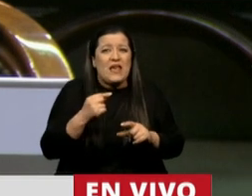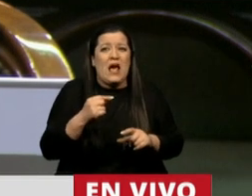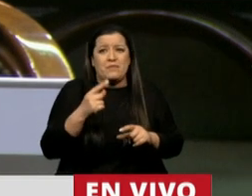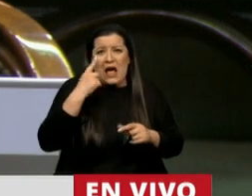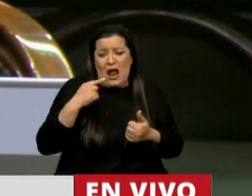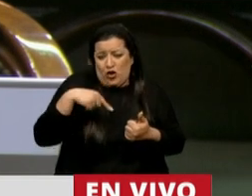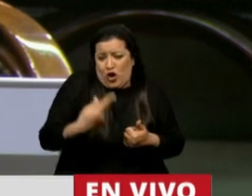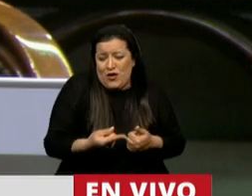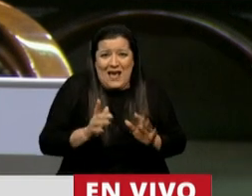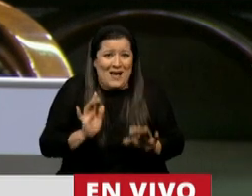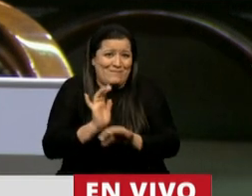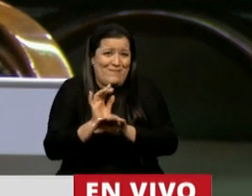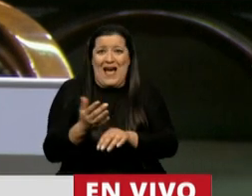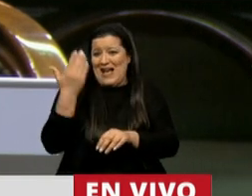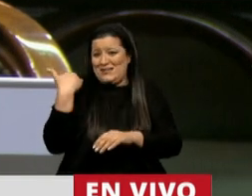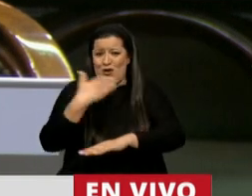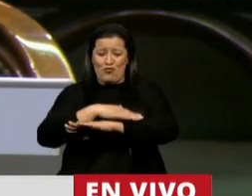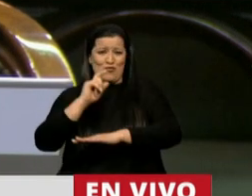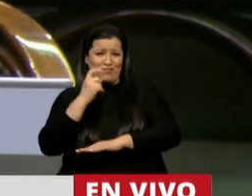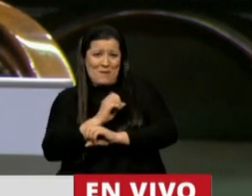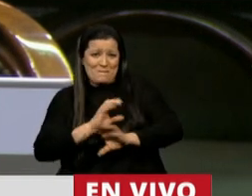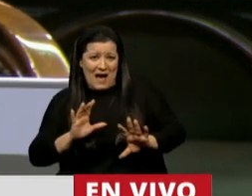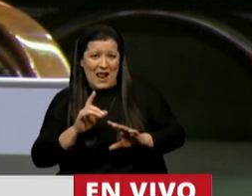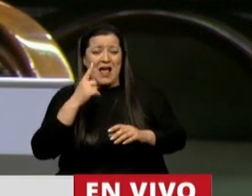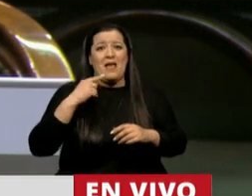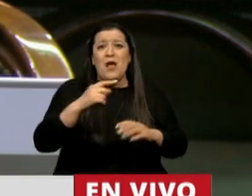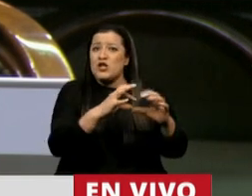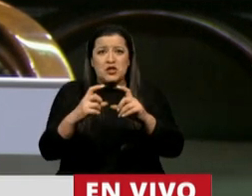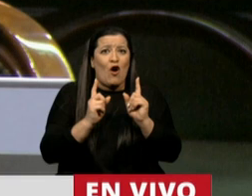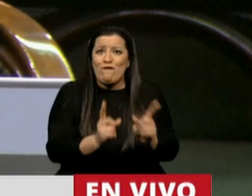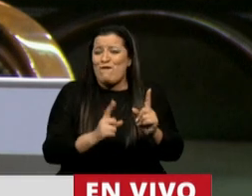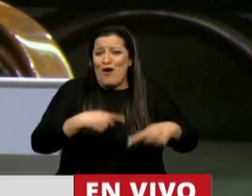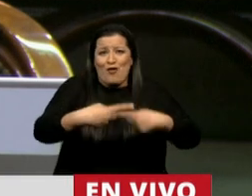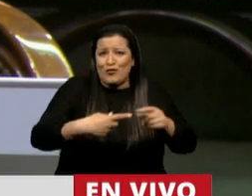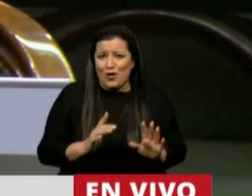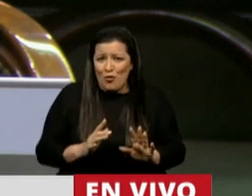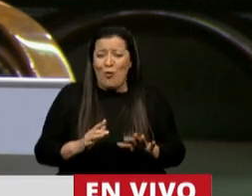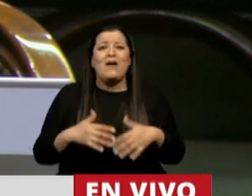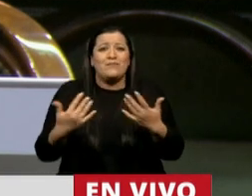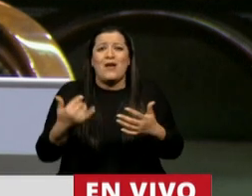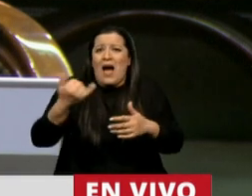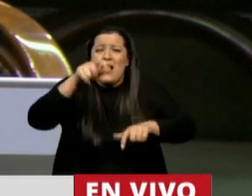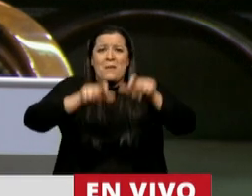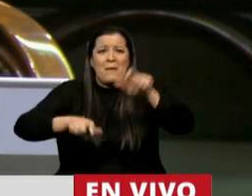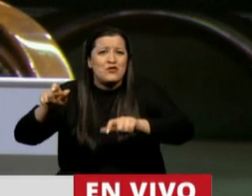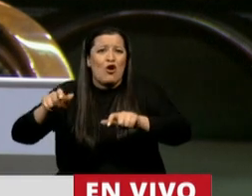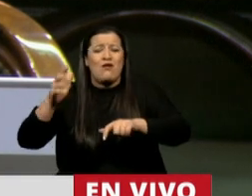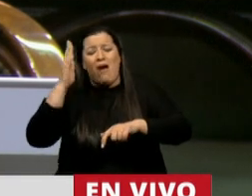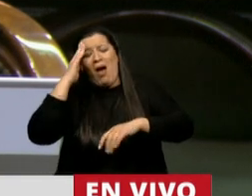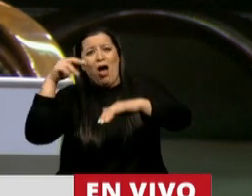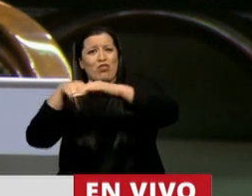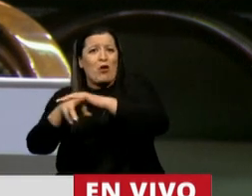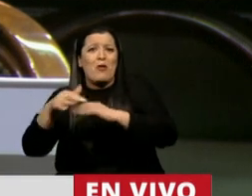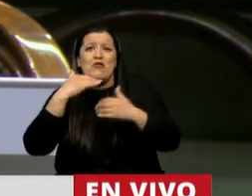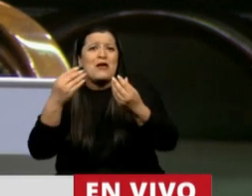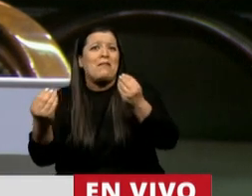otro día que ocurrieron los hechos sin parar sesionando es decir que hay gente que se acostó sin saber